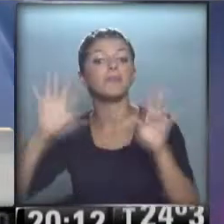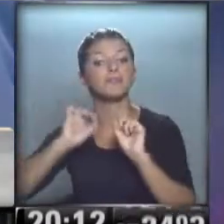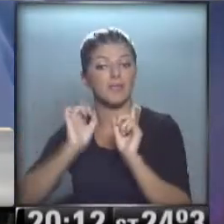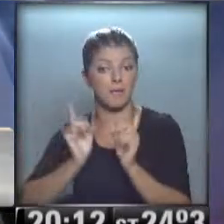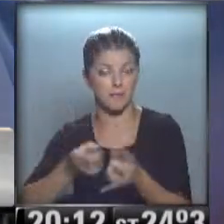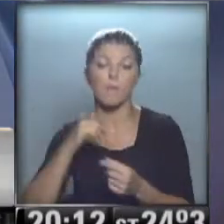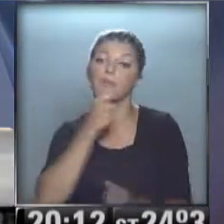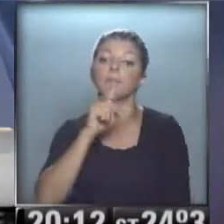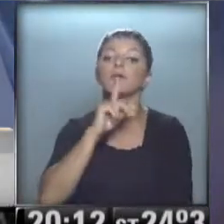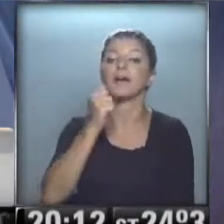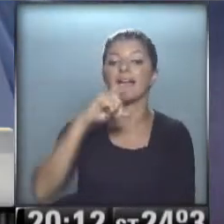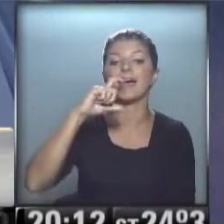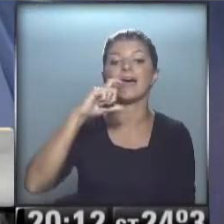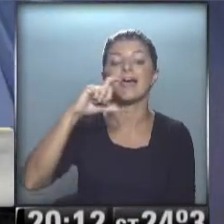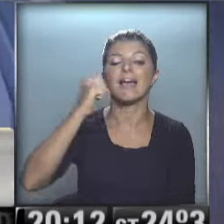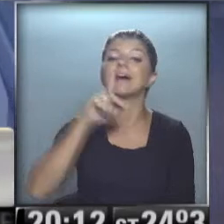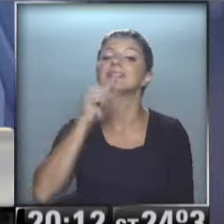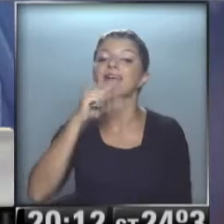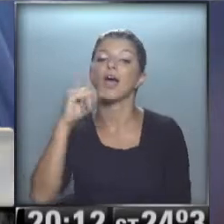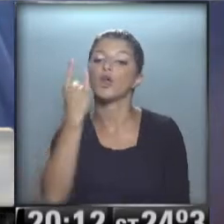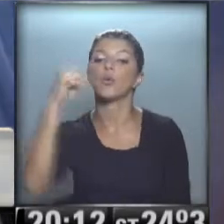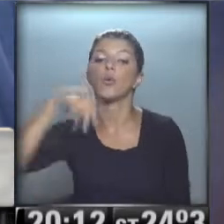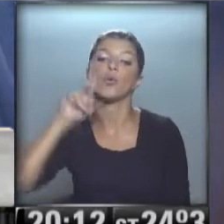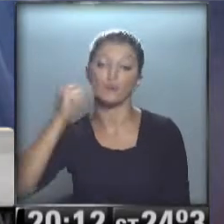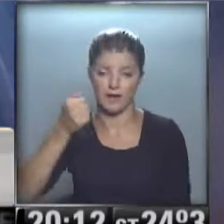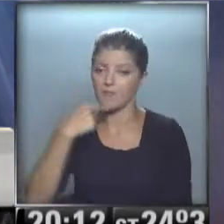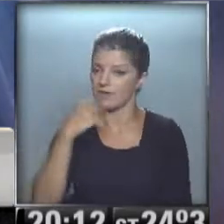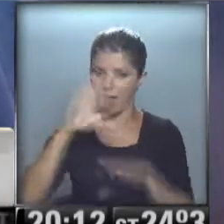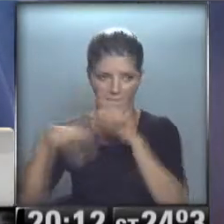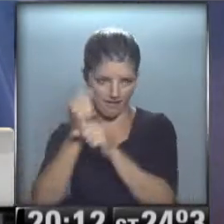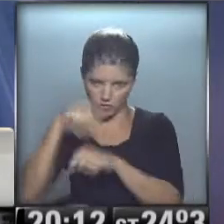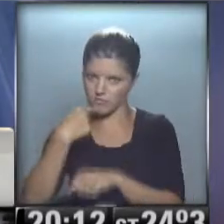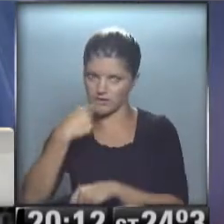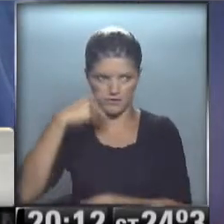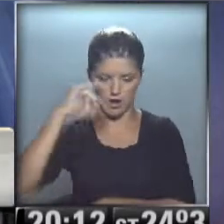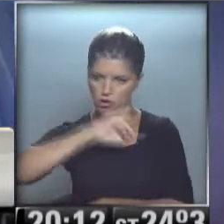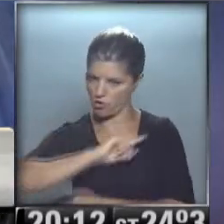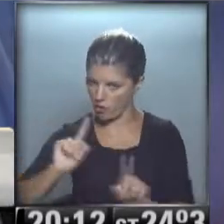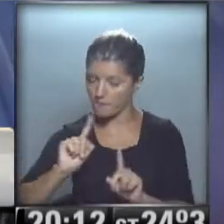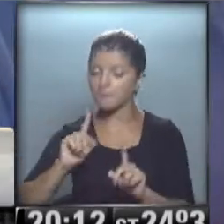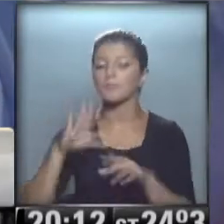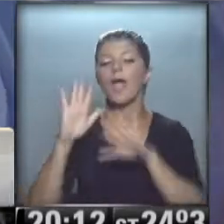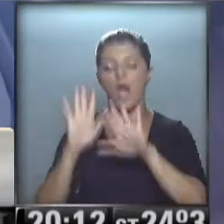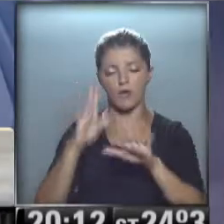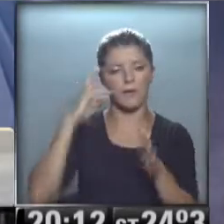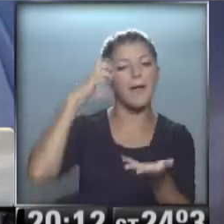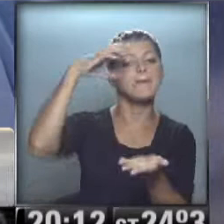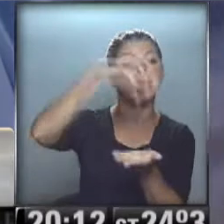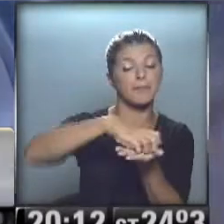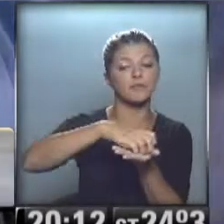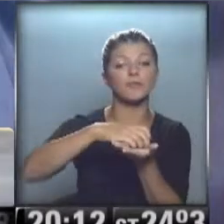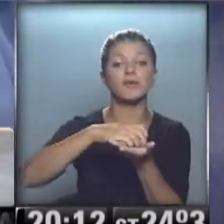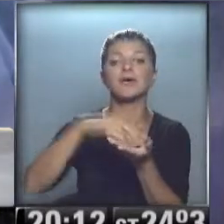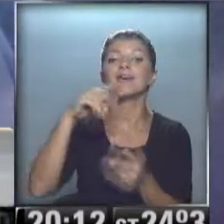independencia de Cataluña. No lo reconocieron y hasta el día de hoy no lo reconocen. El Parlamento de Crimea toma el antecedente de Kosovo